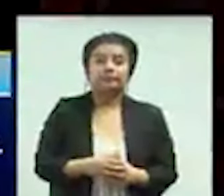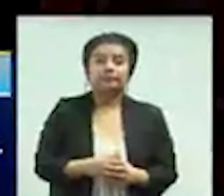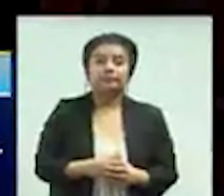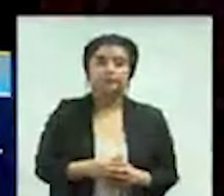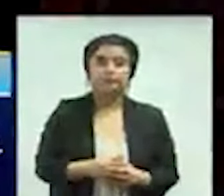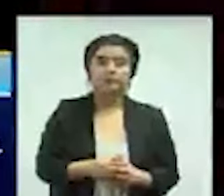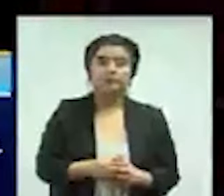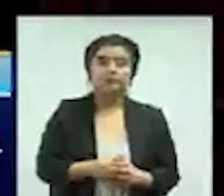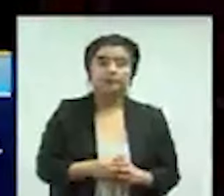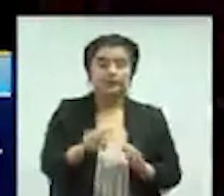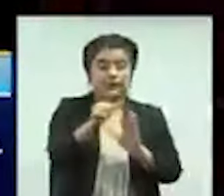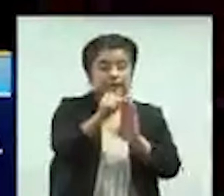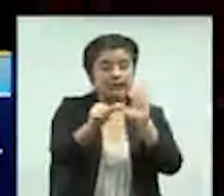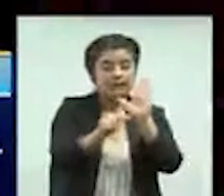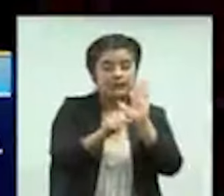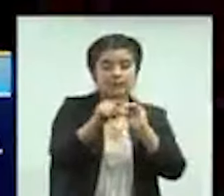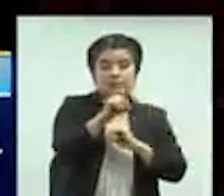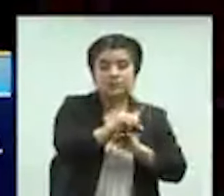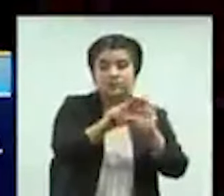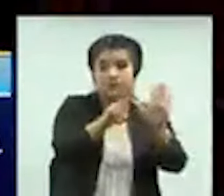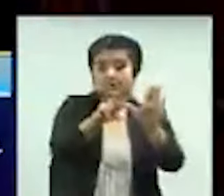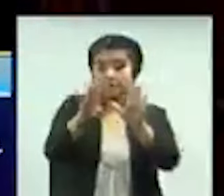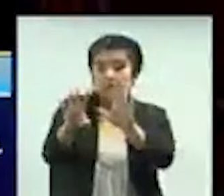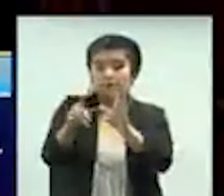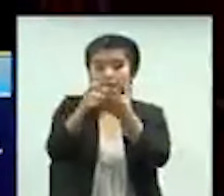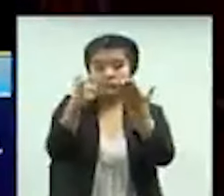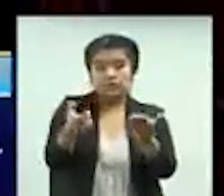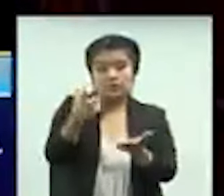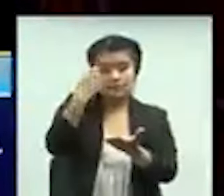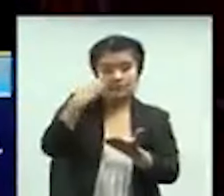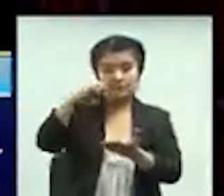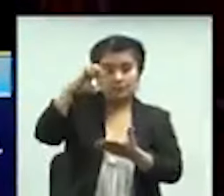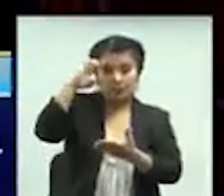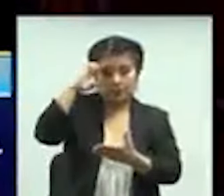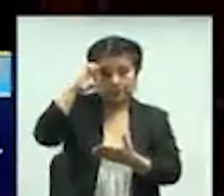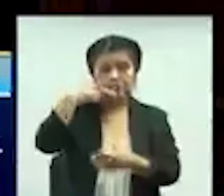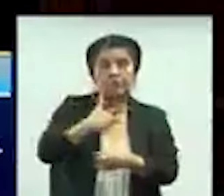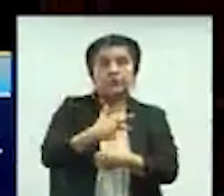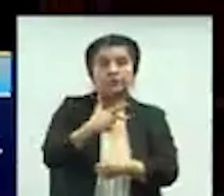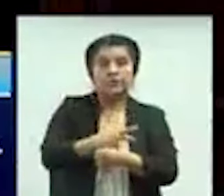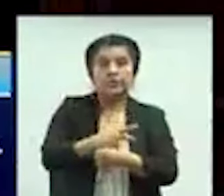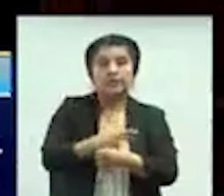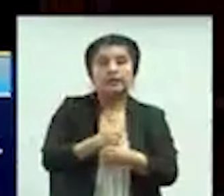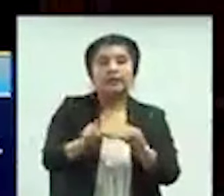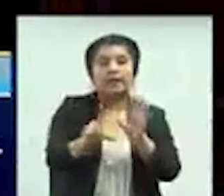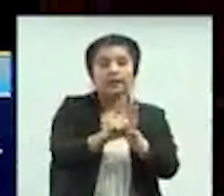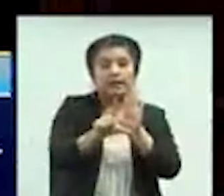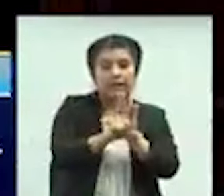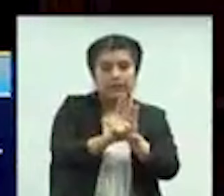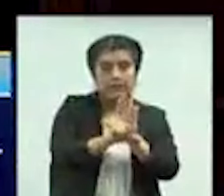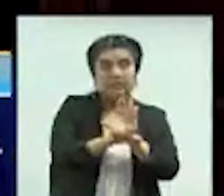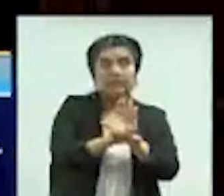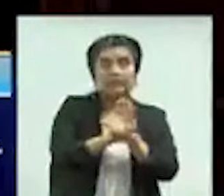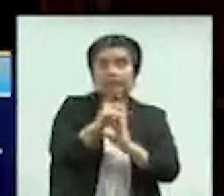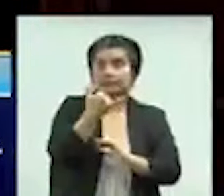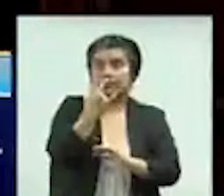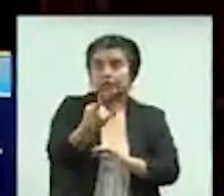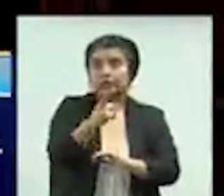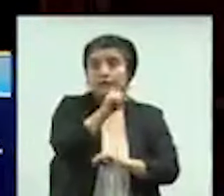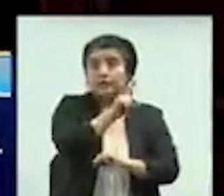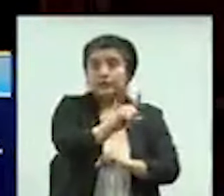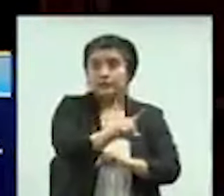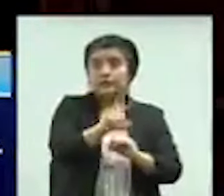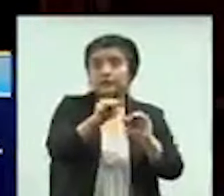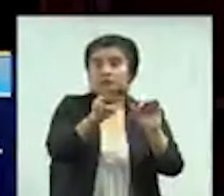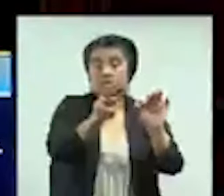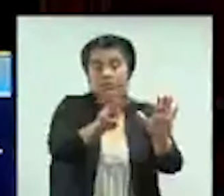fragmento del artículo 139 de la Constitución, de la ley orgánica, perdón, el artículo 39 de la ley